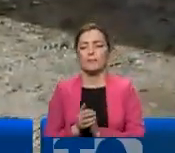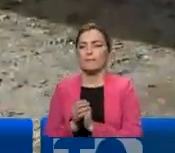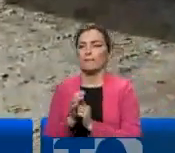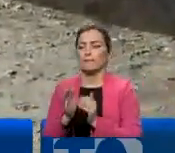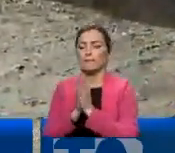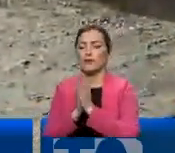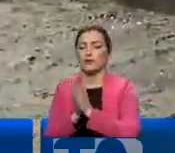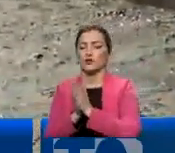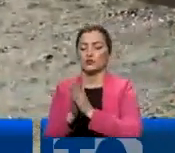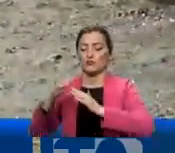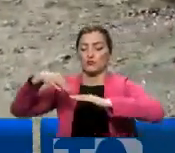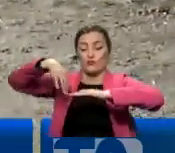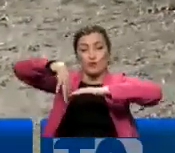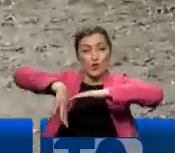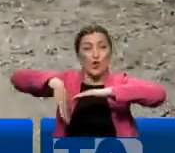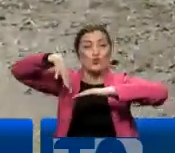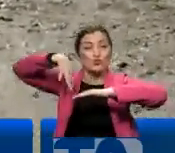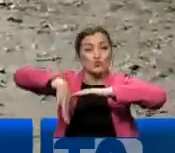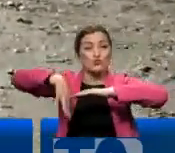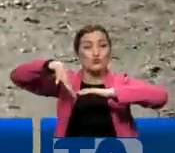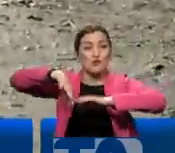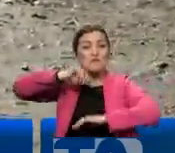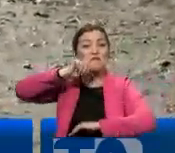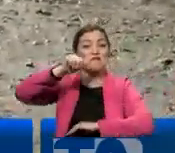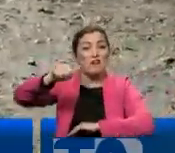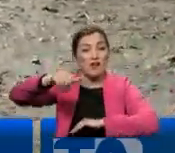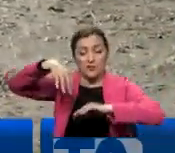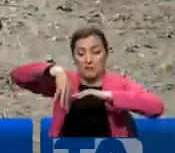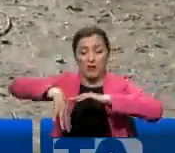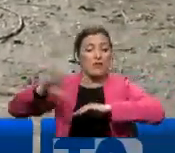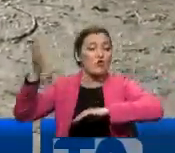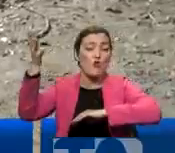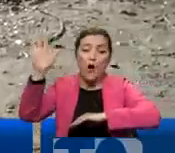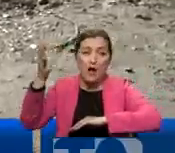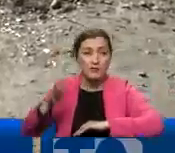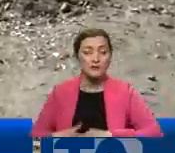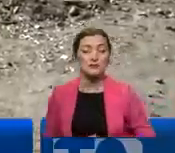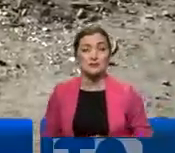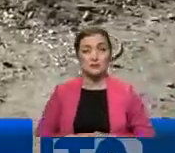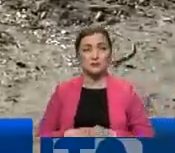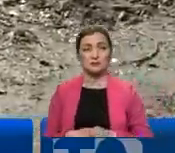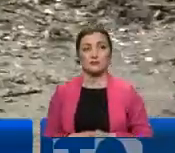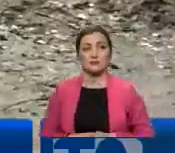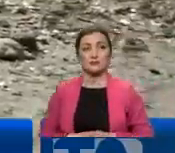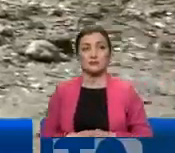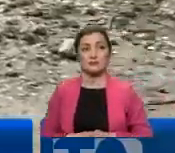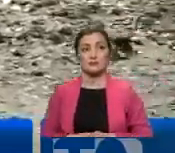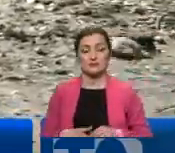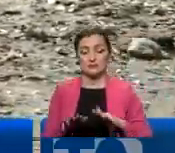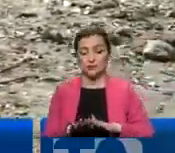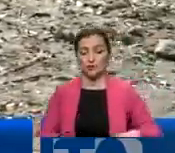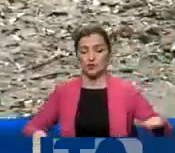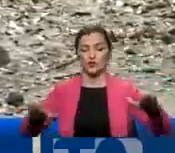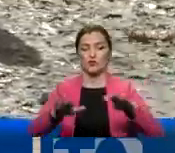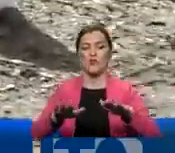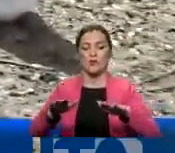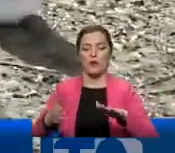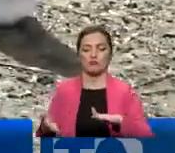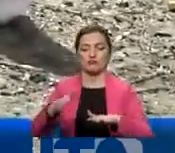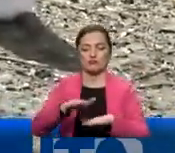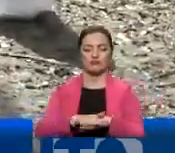Pedimos sumideros porque hace falta muchos sumideros y en cementar esta cuneta, que